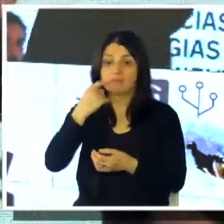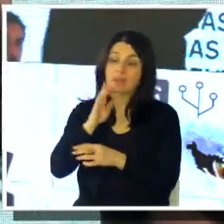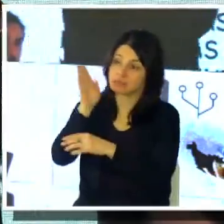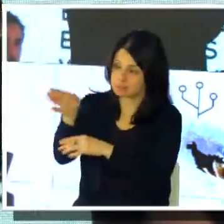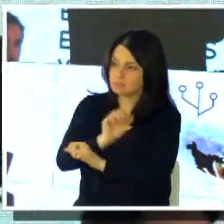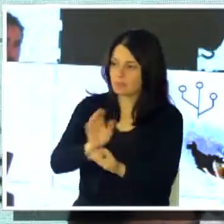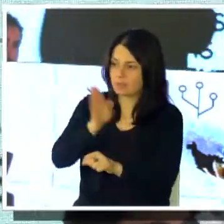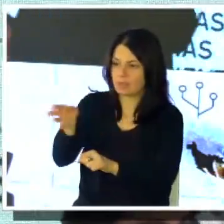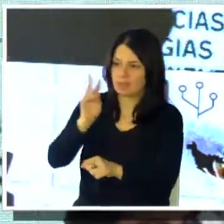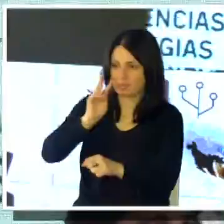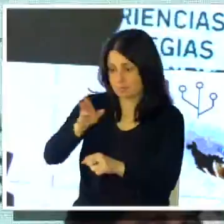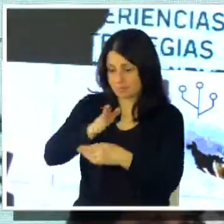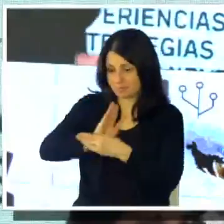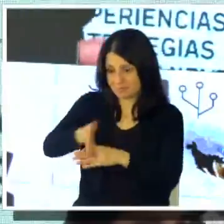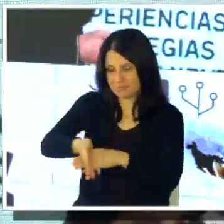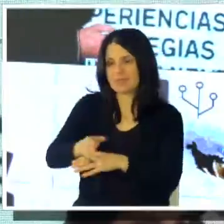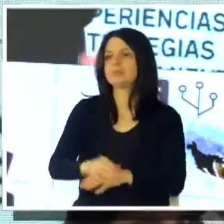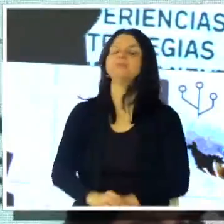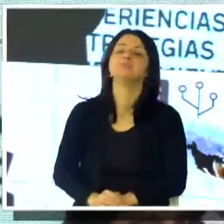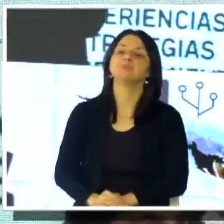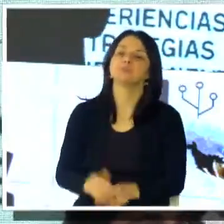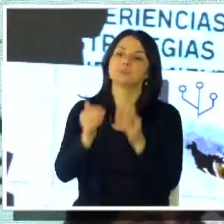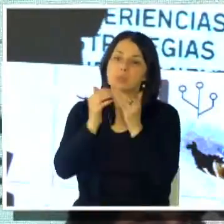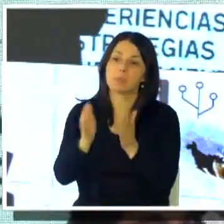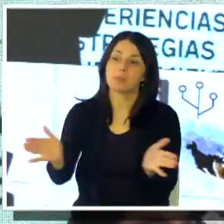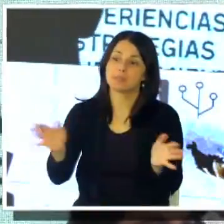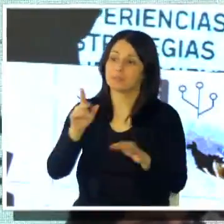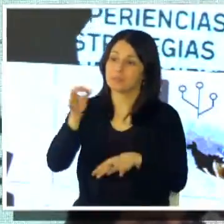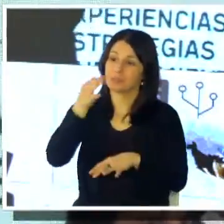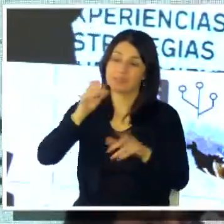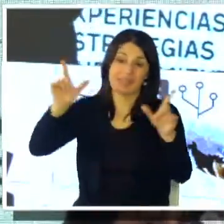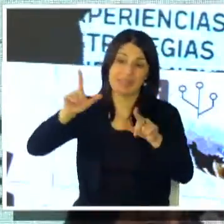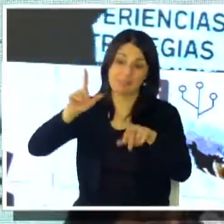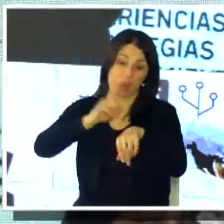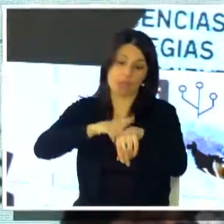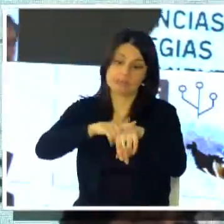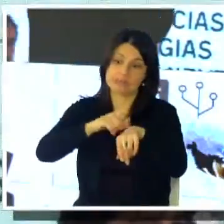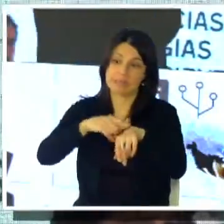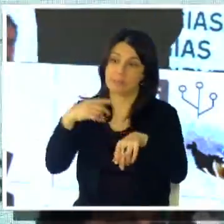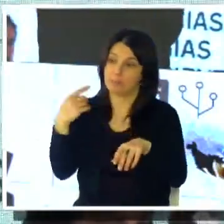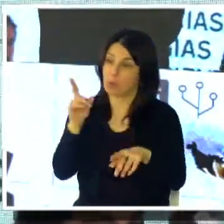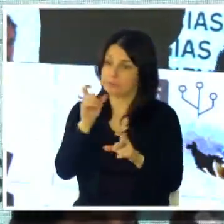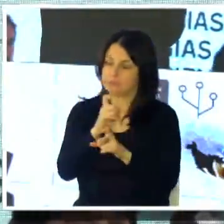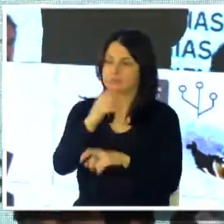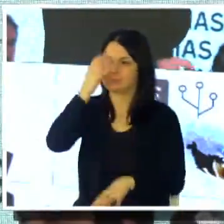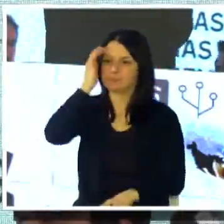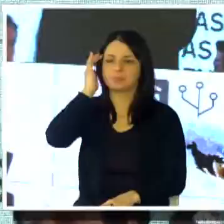mirarla. Así que bueno, arranquemos porque, como dicen en la tele, el tiempo es tirano.